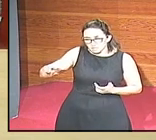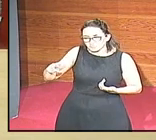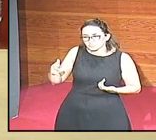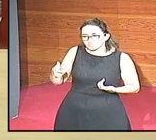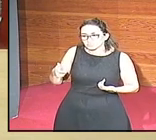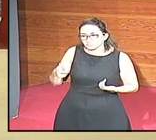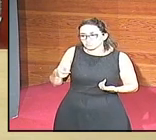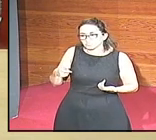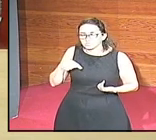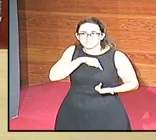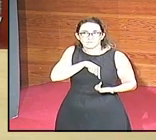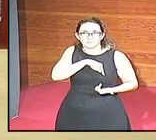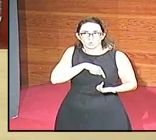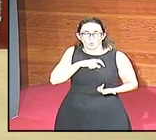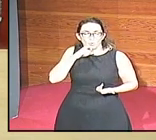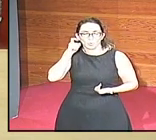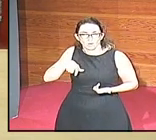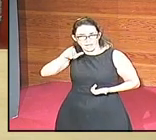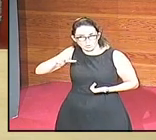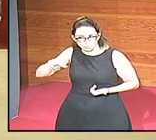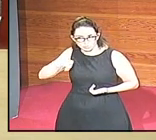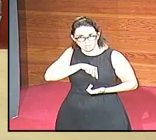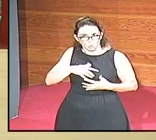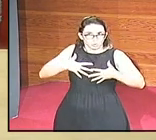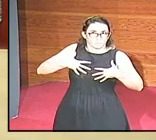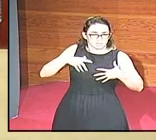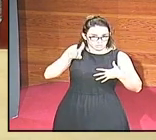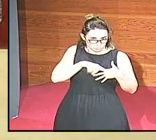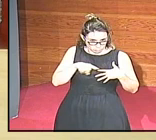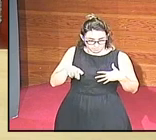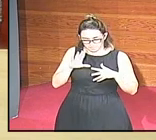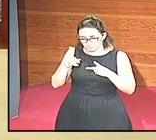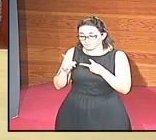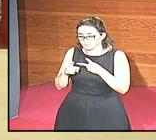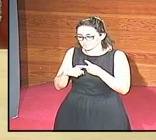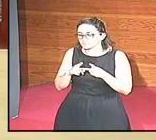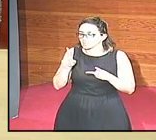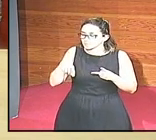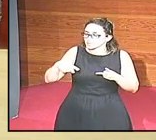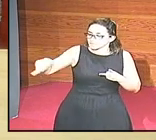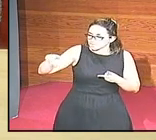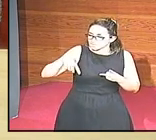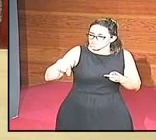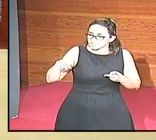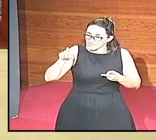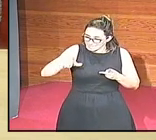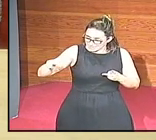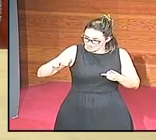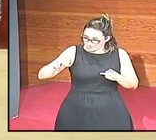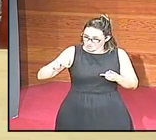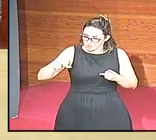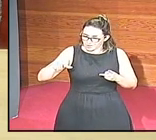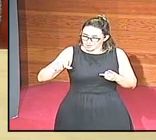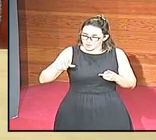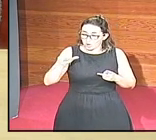que sienten los ucranianos, ¿no? ¿Hasta qué punto esto les pilló de sorpresa? Dos, ¿cómo sienten que Occidente